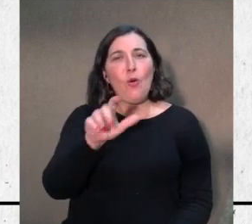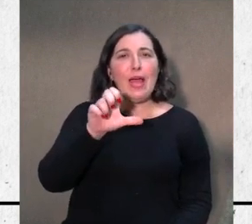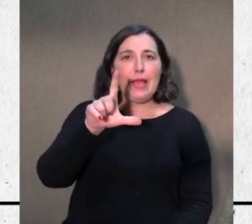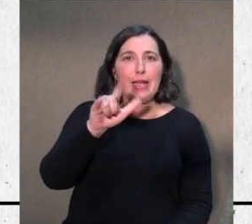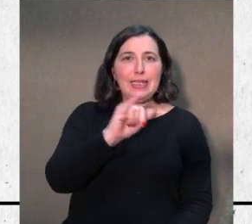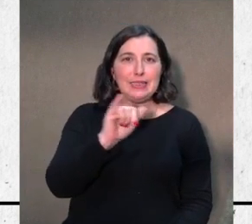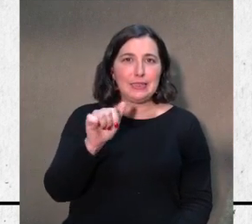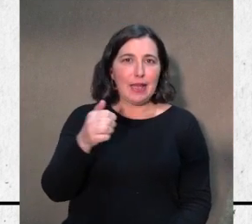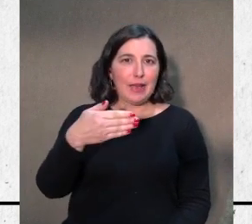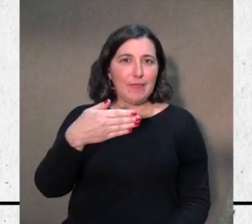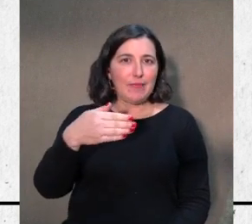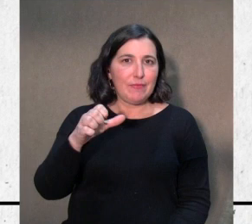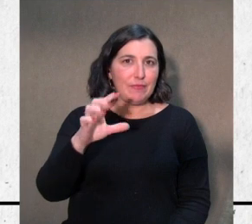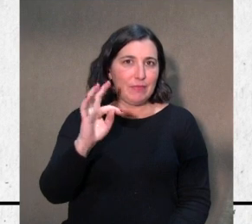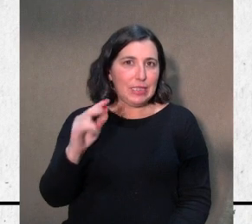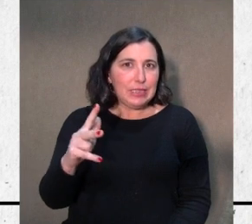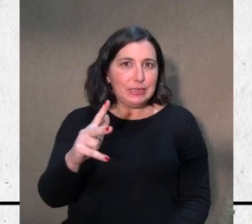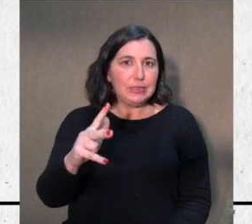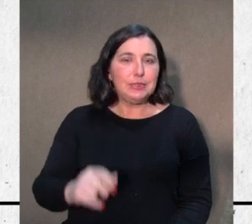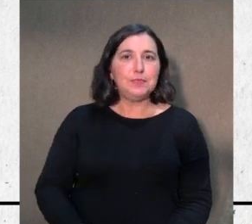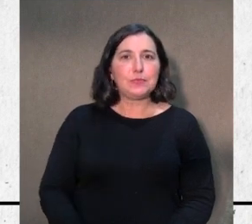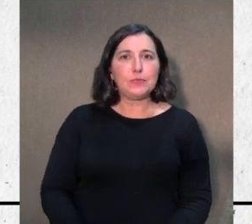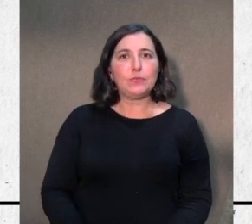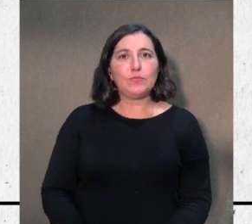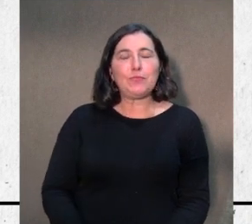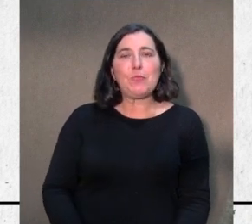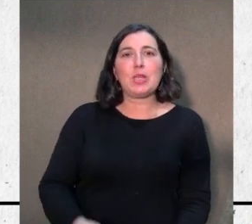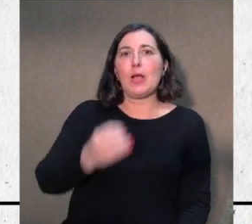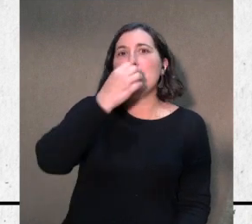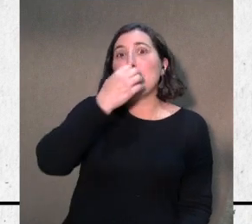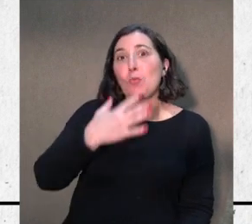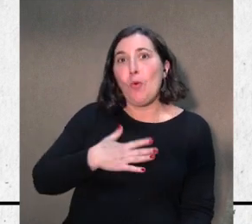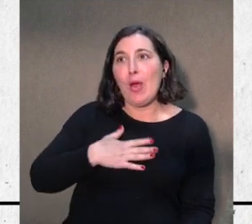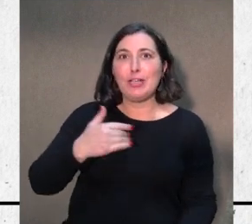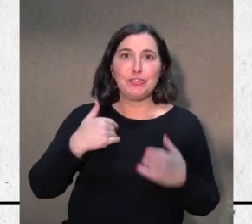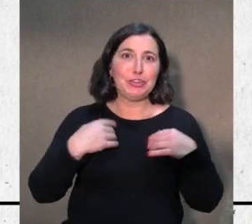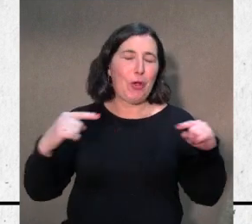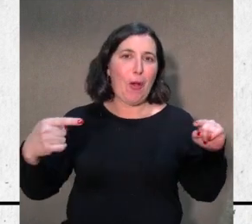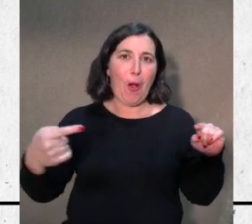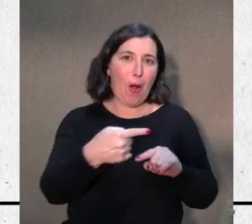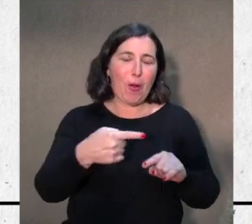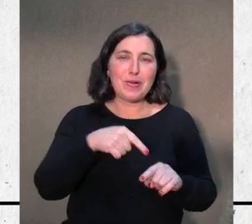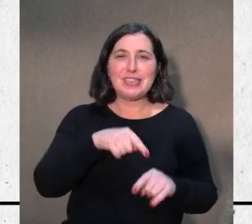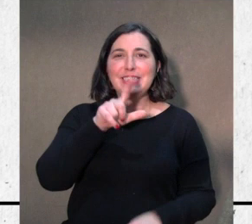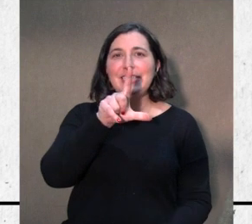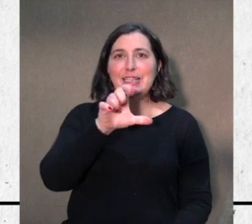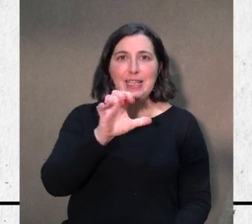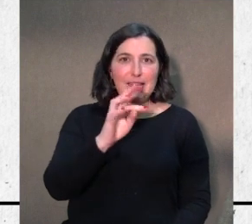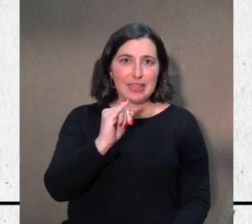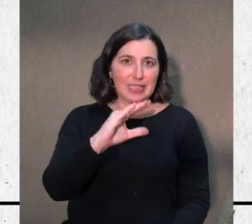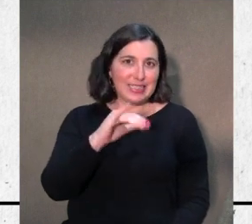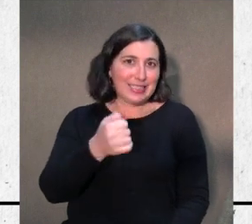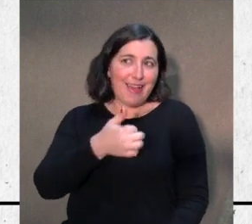Bueno, en contraposición a Leticia, mi historia es totalmente diferente. Yo como que no tuve